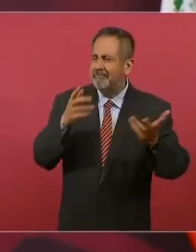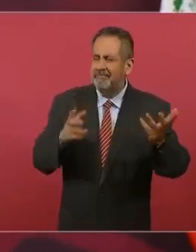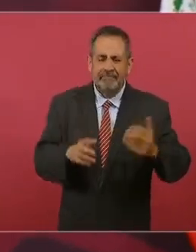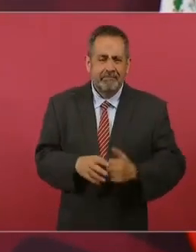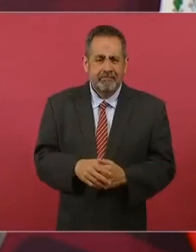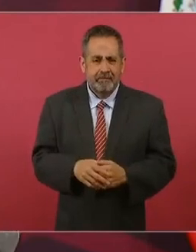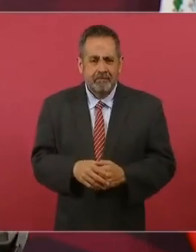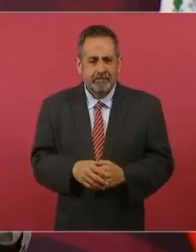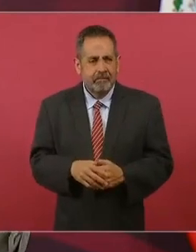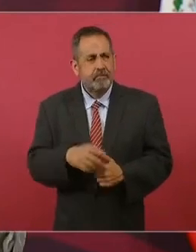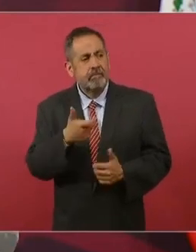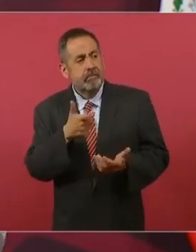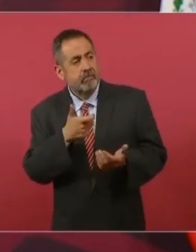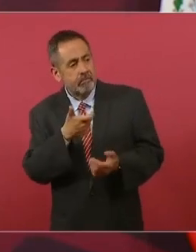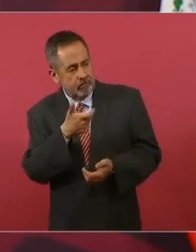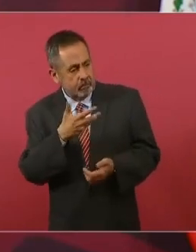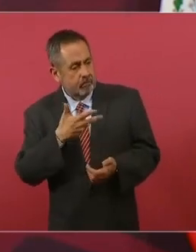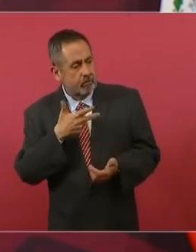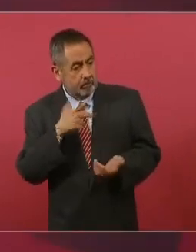cuánto tienes, cuánto vales.